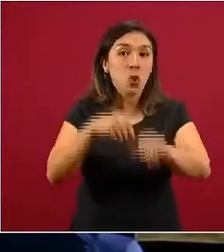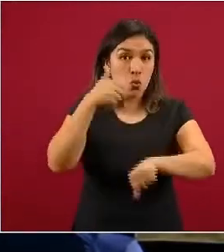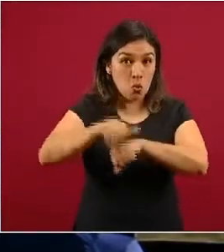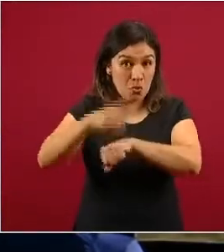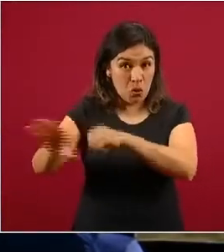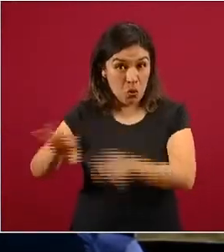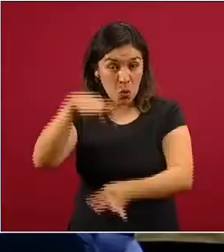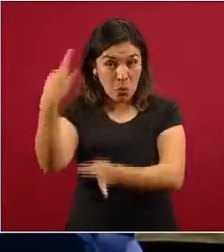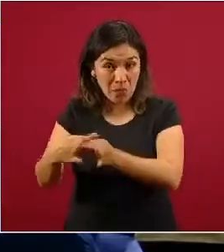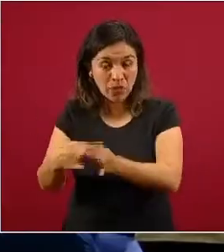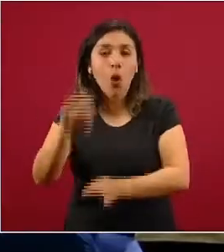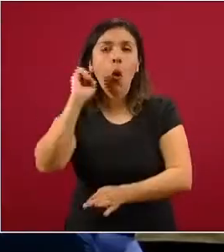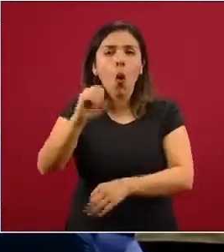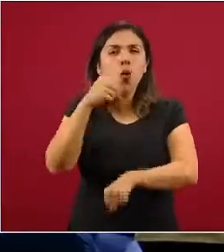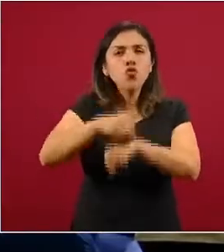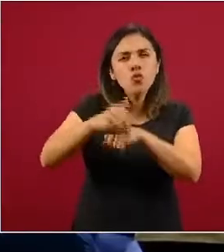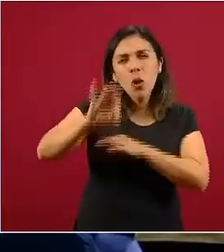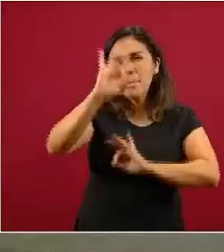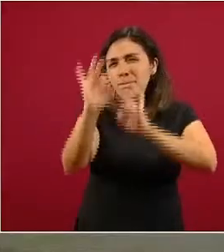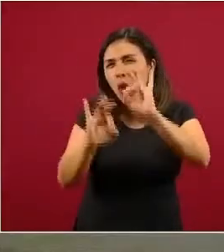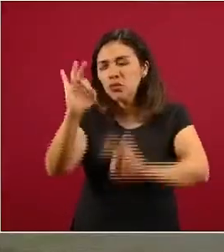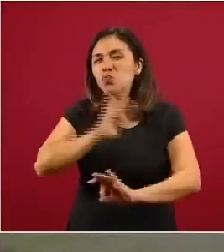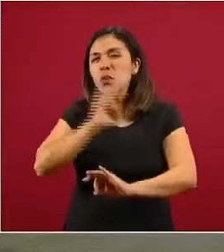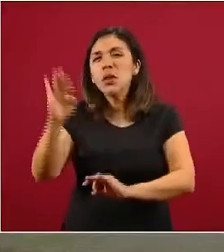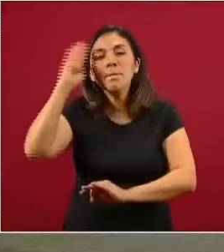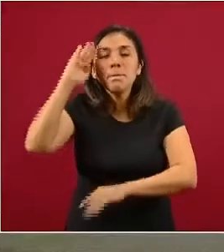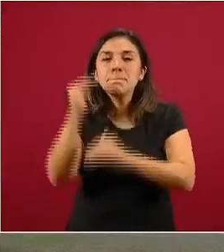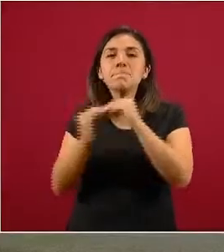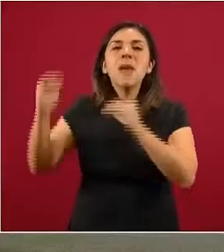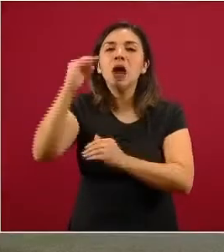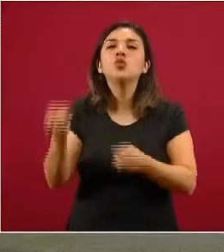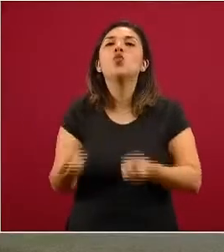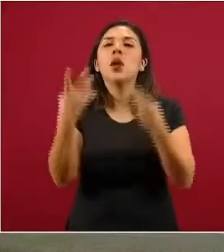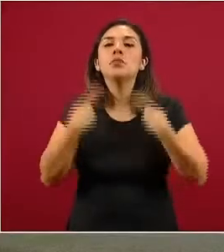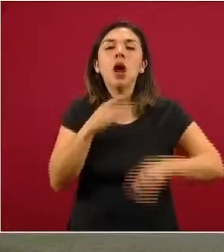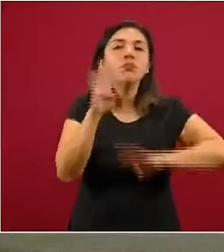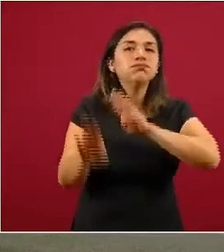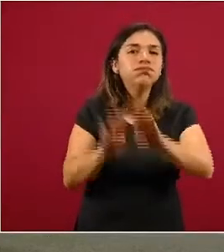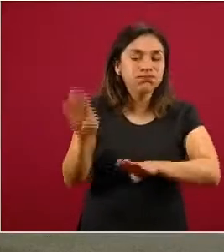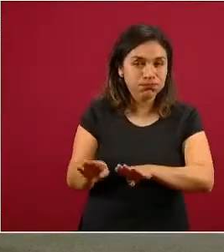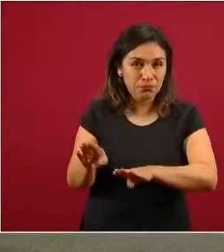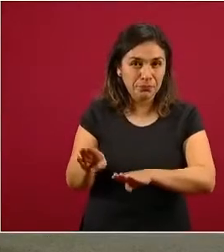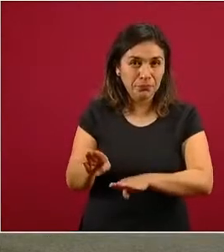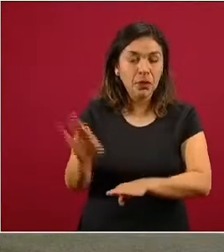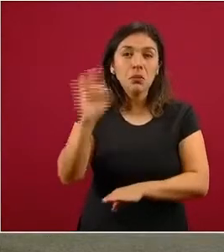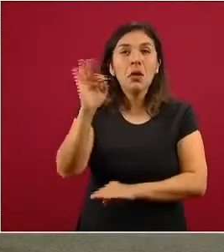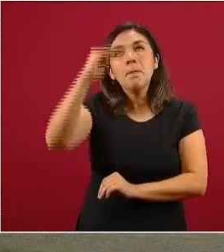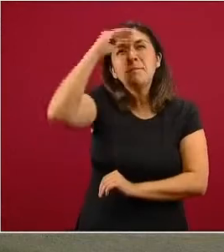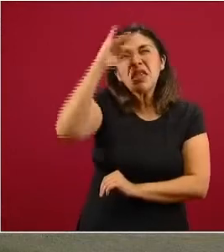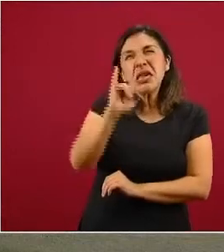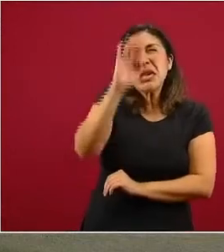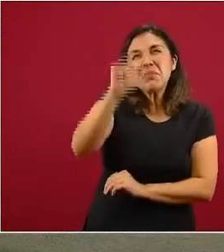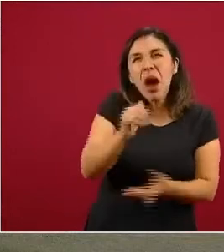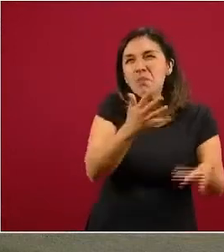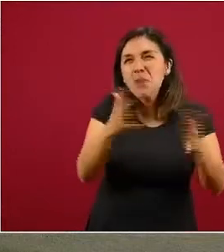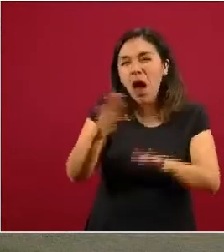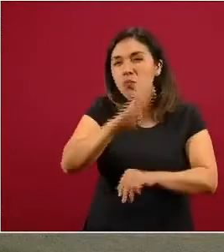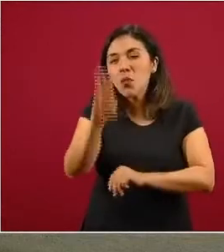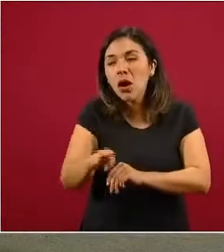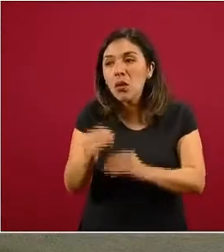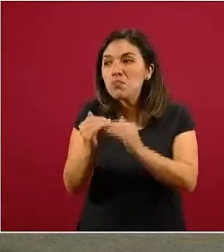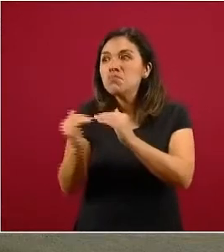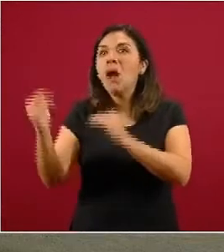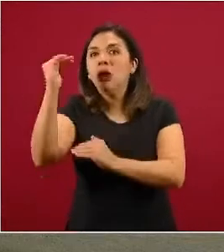por semana epidemiológica. Por otro lado tenemos las defunciones esperadas. ¿Qué hubiéramos esperado hasta esta semana? Y esto es